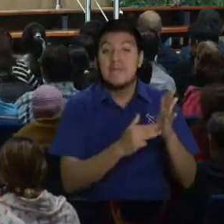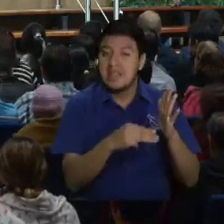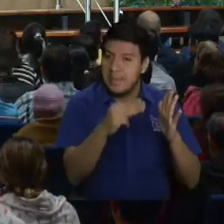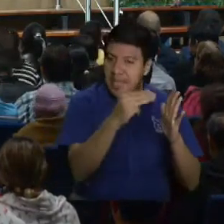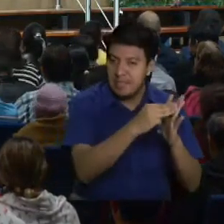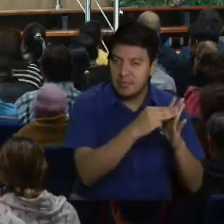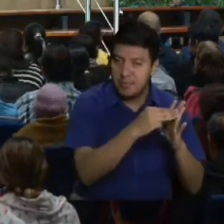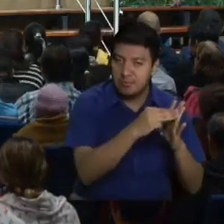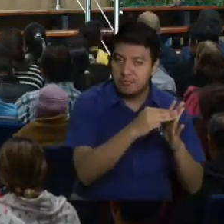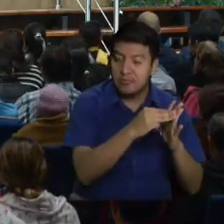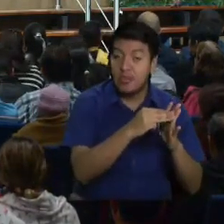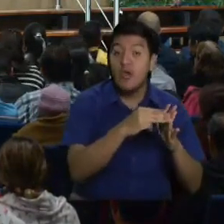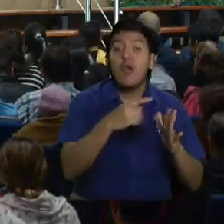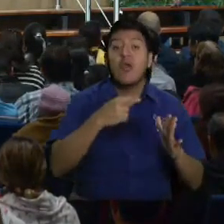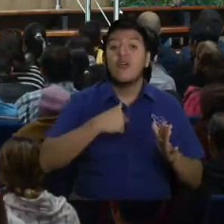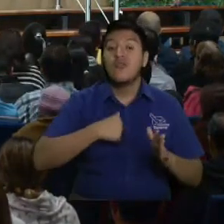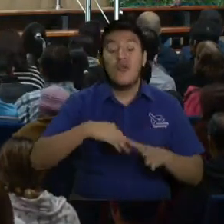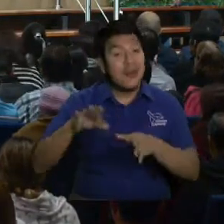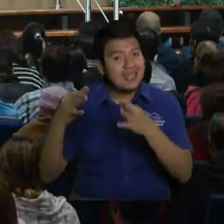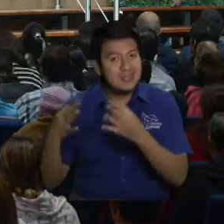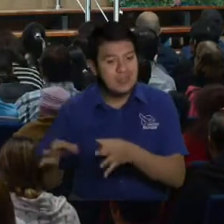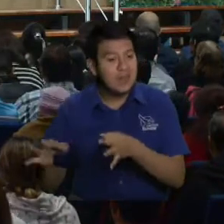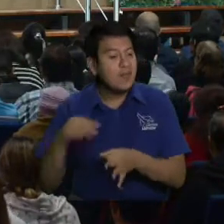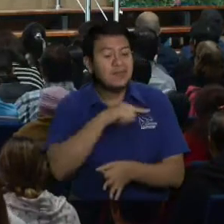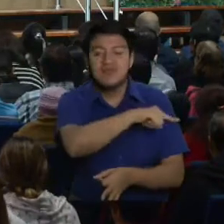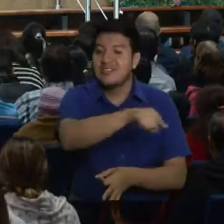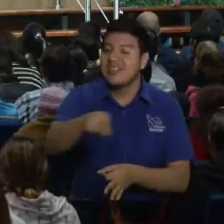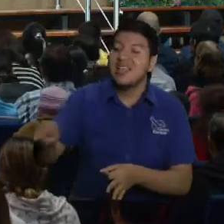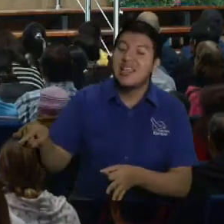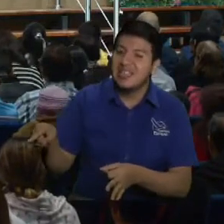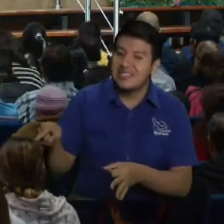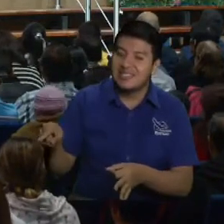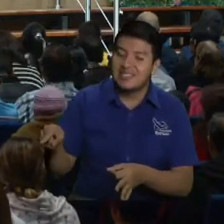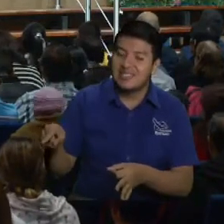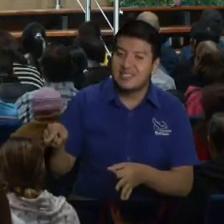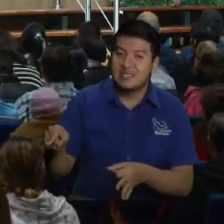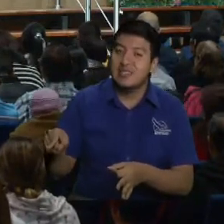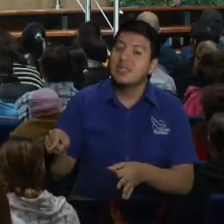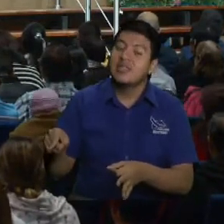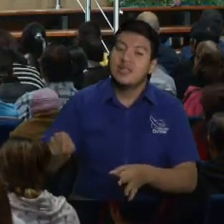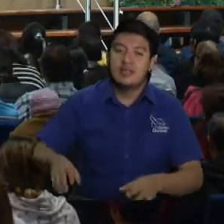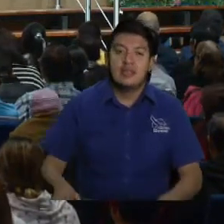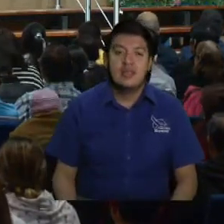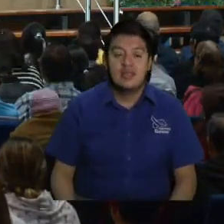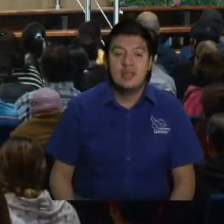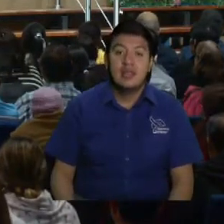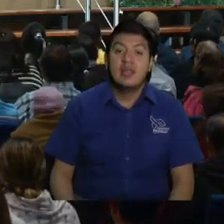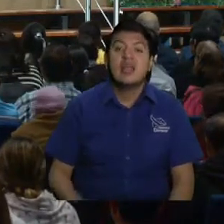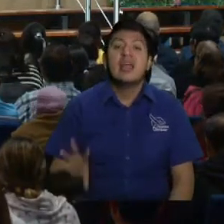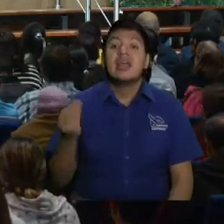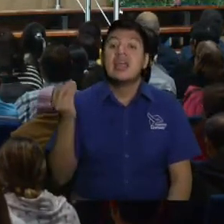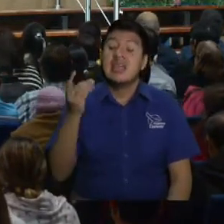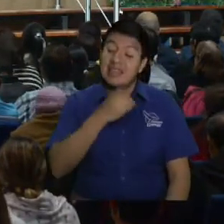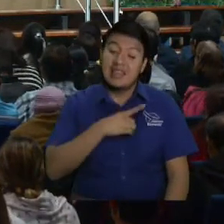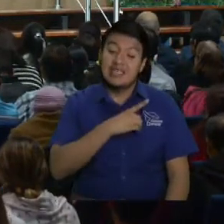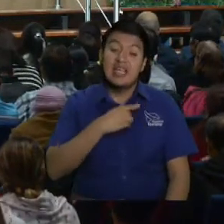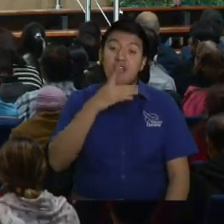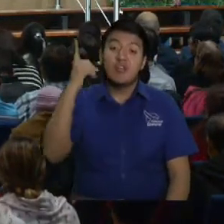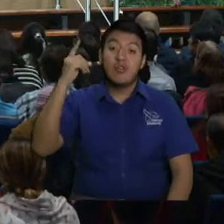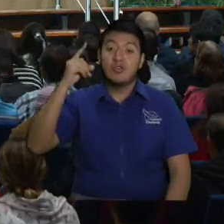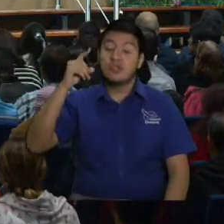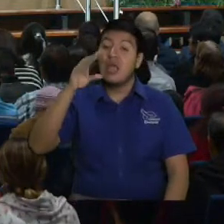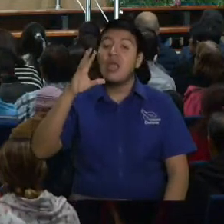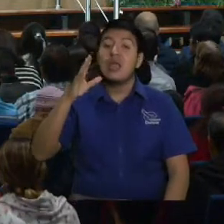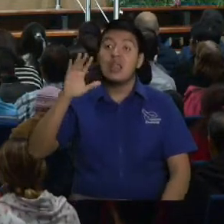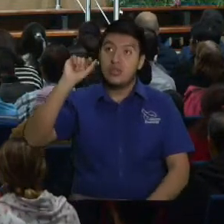son los míos, yo le vengo a dar la expresión completa de lo que Dios le quería decir a la humanidad desde el principio. Por ejemplo, oísteis que fue